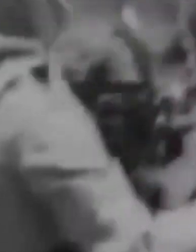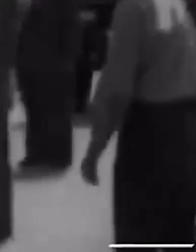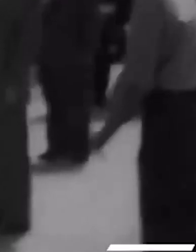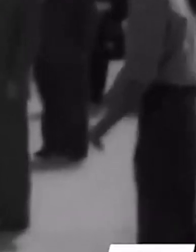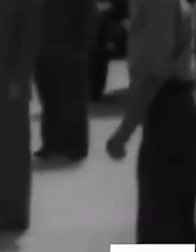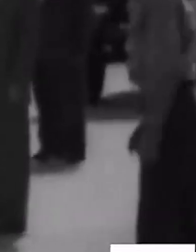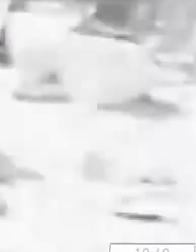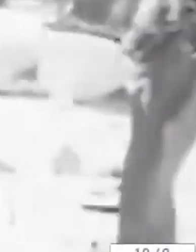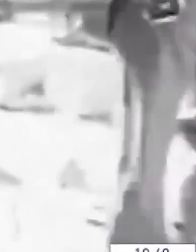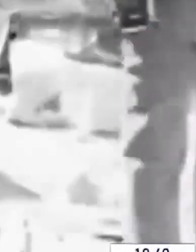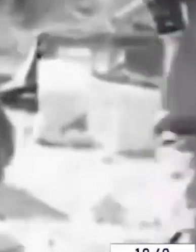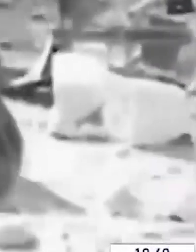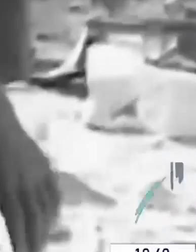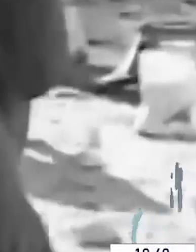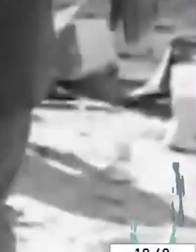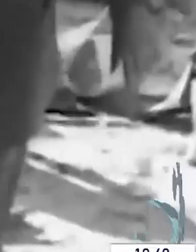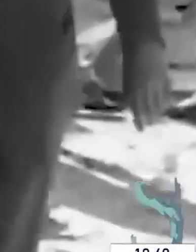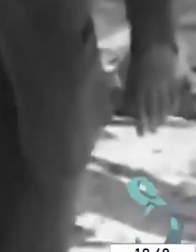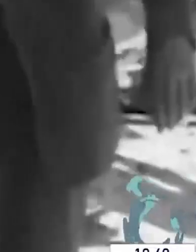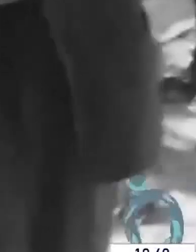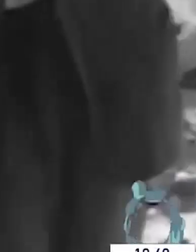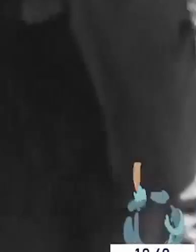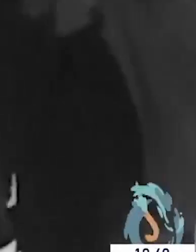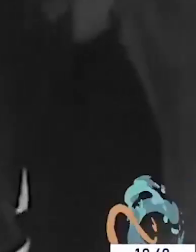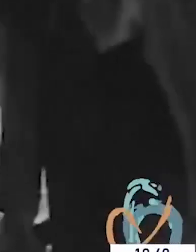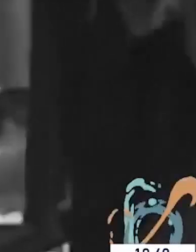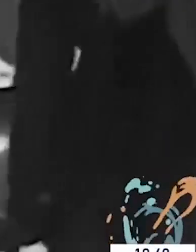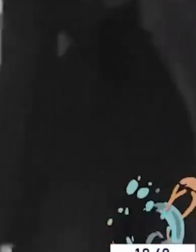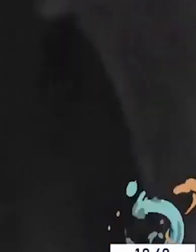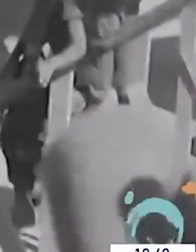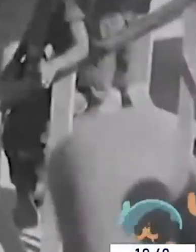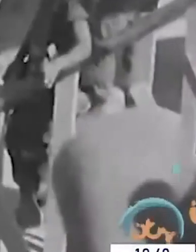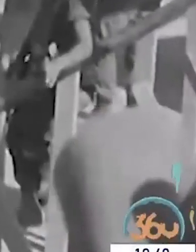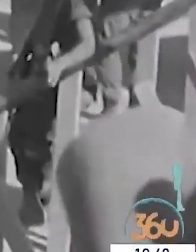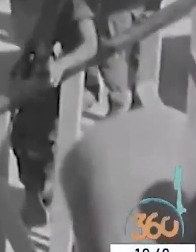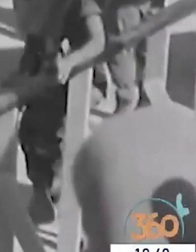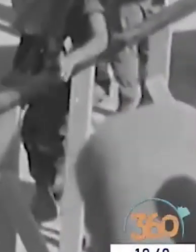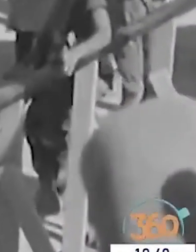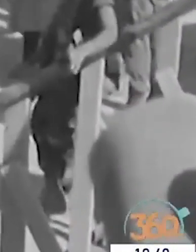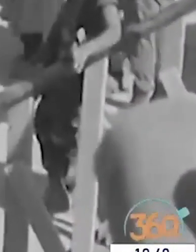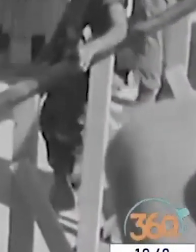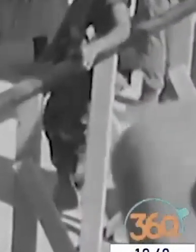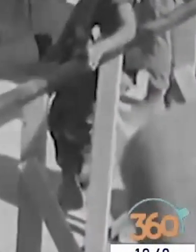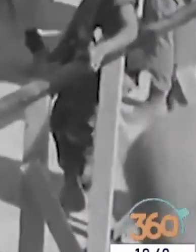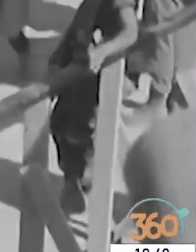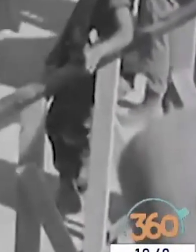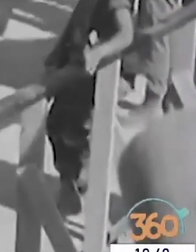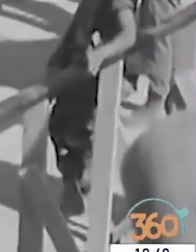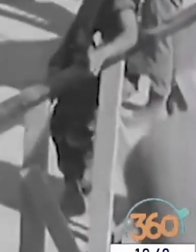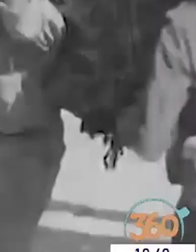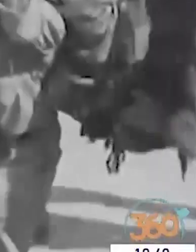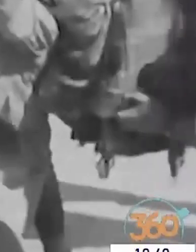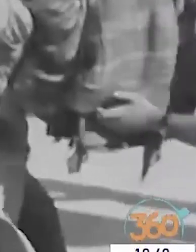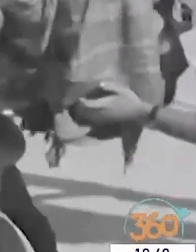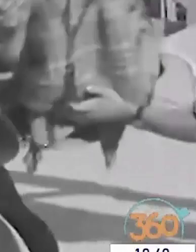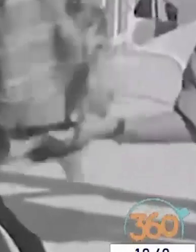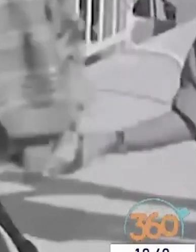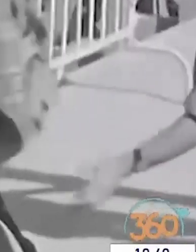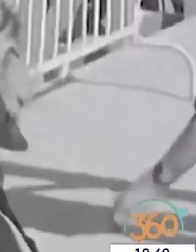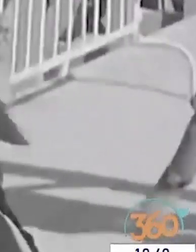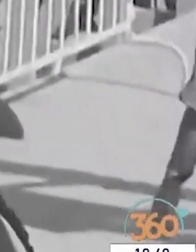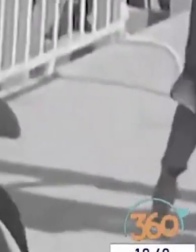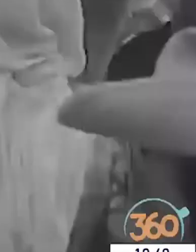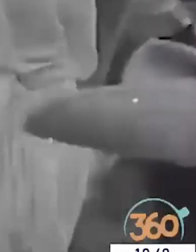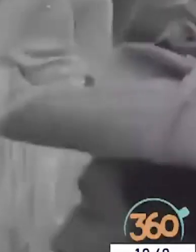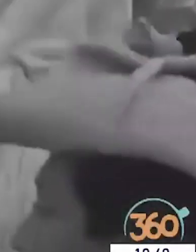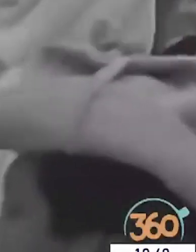como consecuencia del Holocausto, la Organización de las Naciones Unidas aprobó la creación de un Estado para el pueblo judío, eligiendo